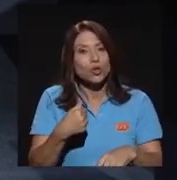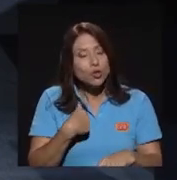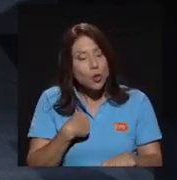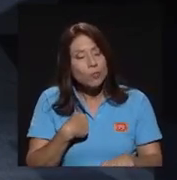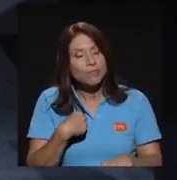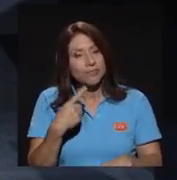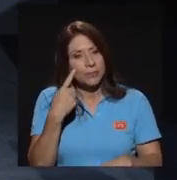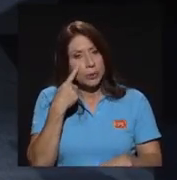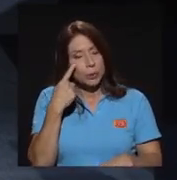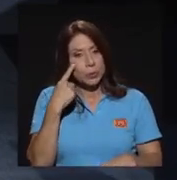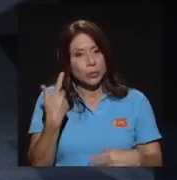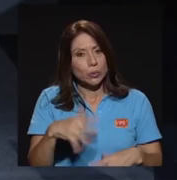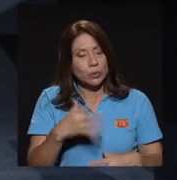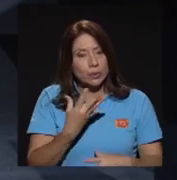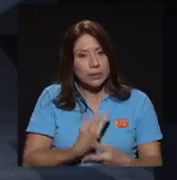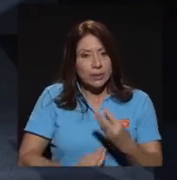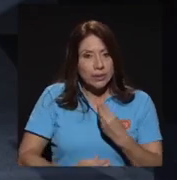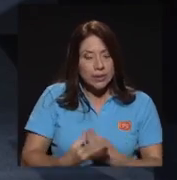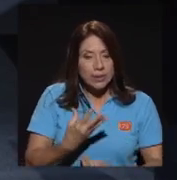qué